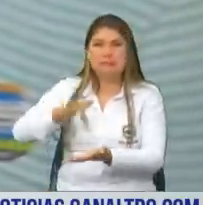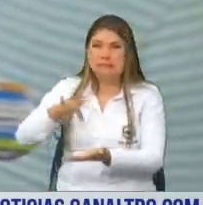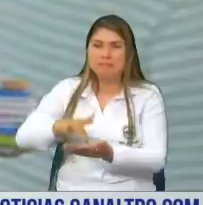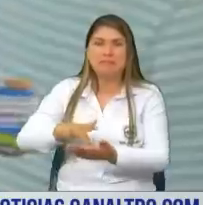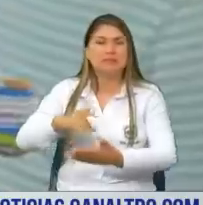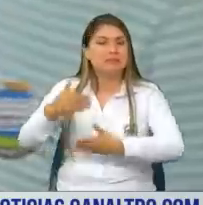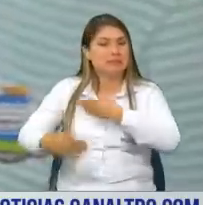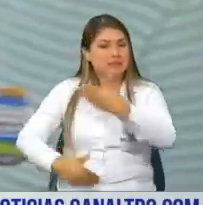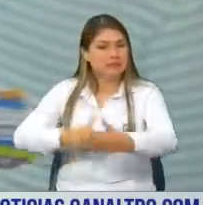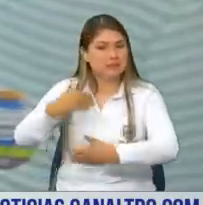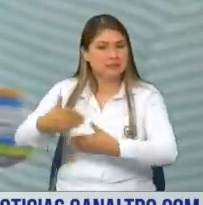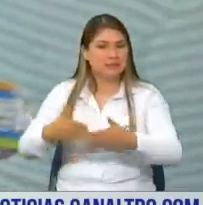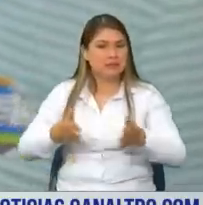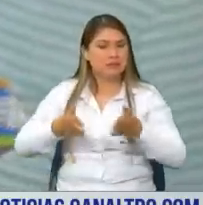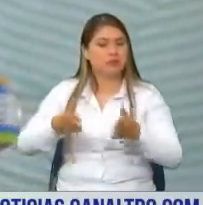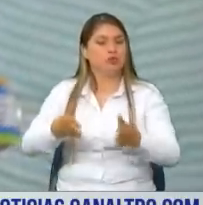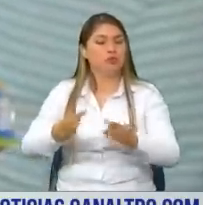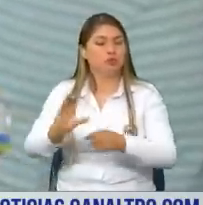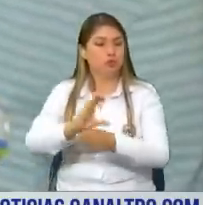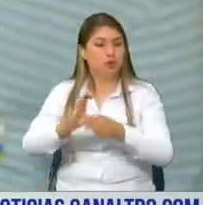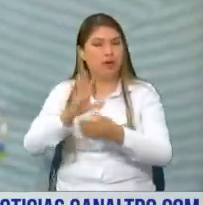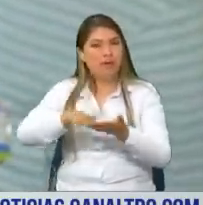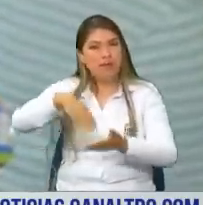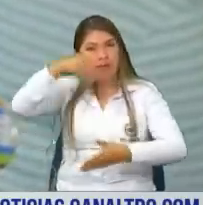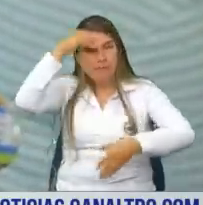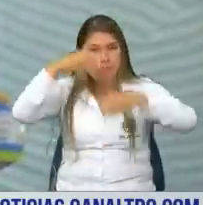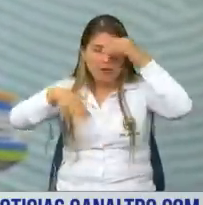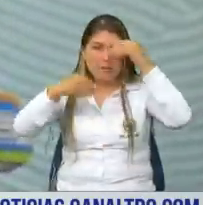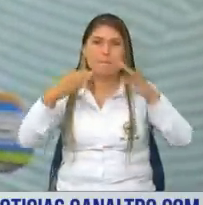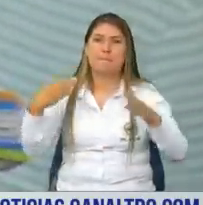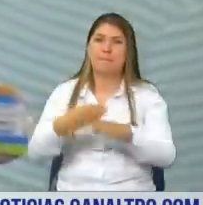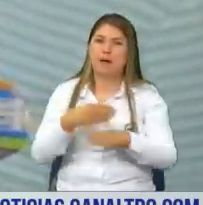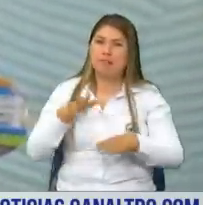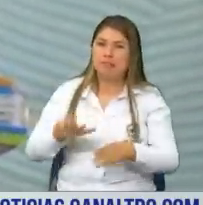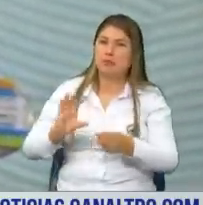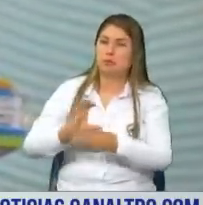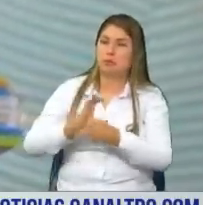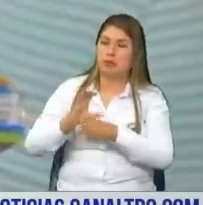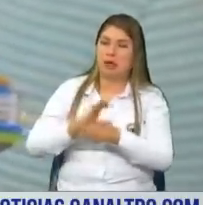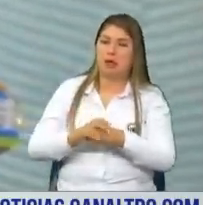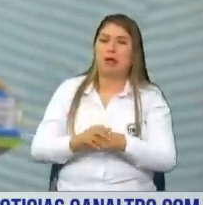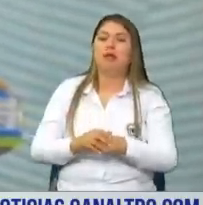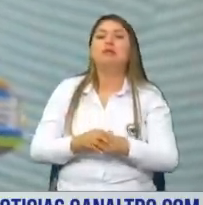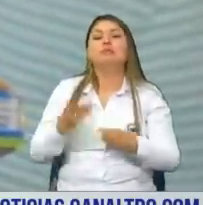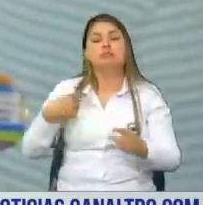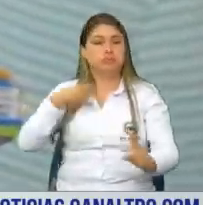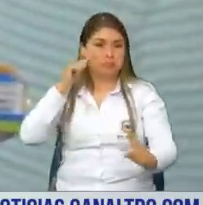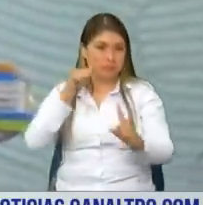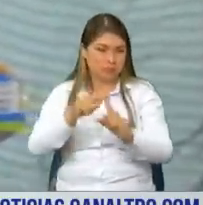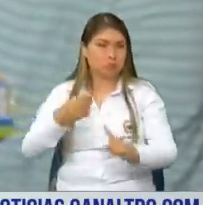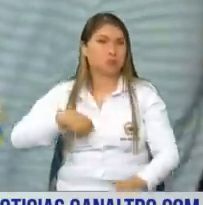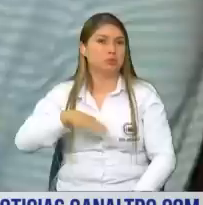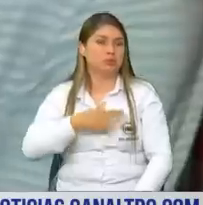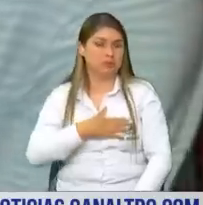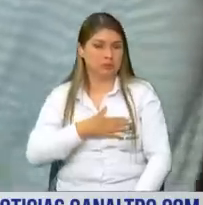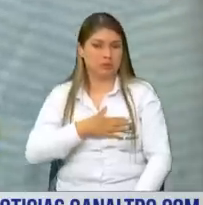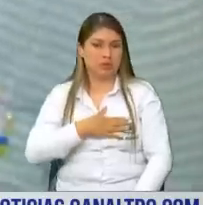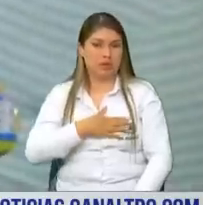ejercicio de conducción de ciudad de aprendizaje de los problemas de la ciudad el propósito nuestro es